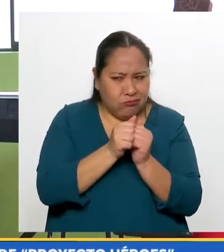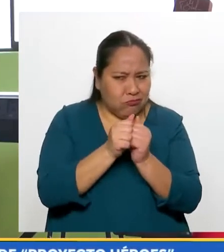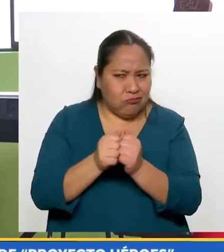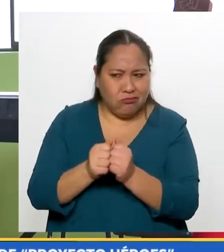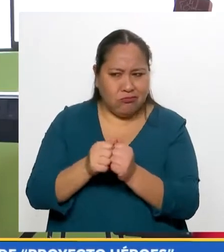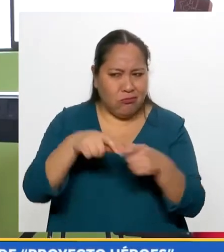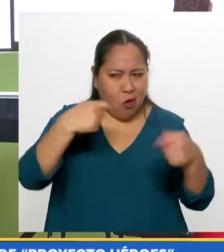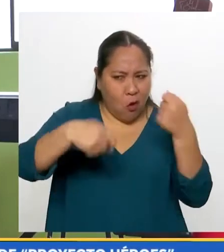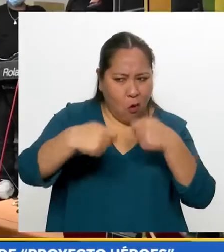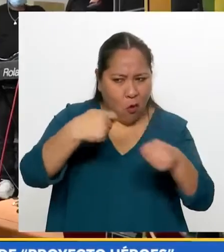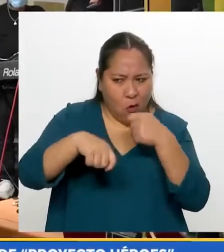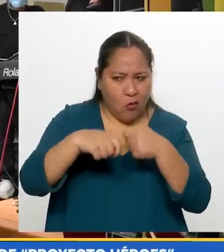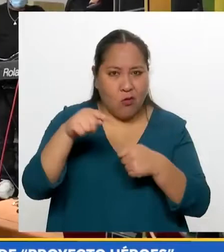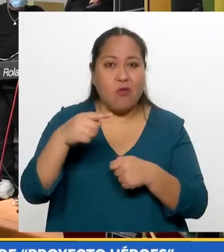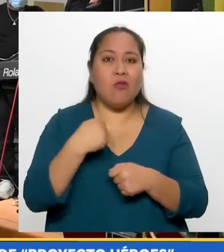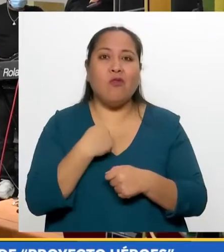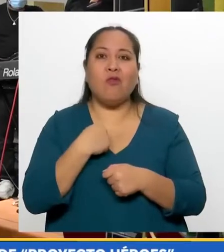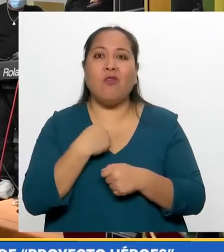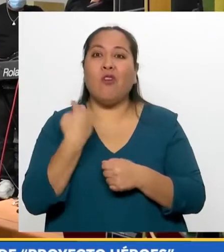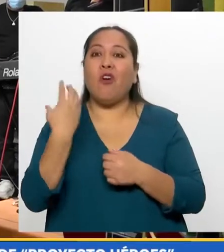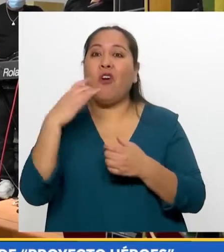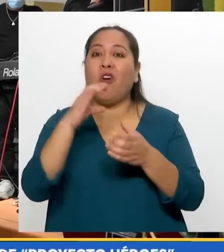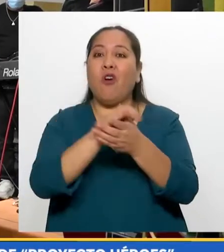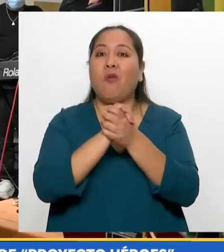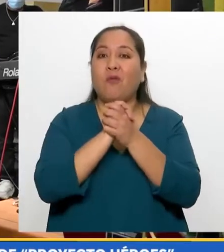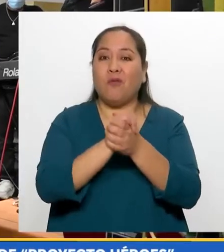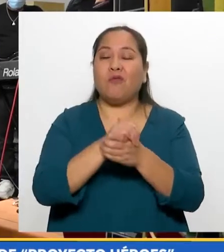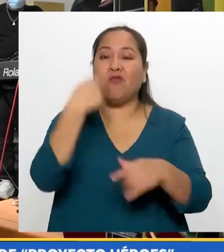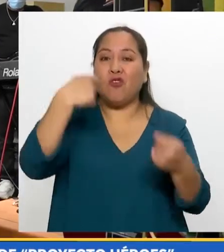con mis compañeros,